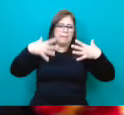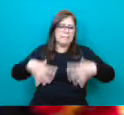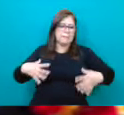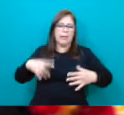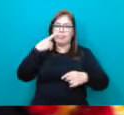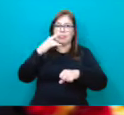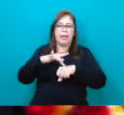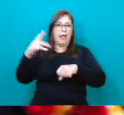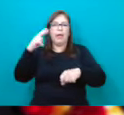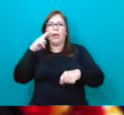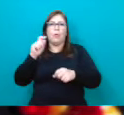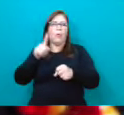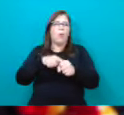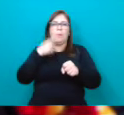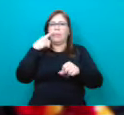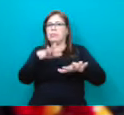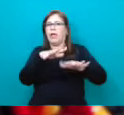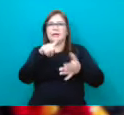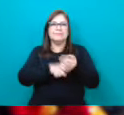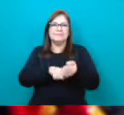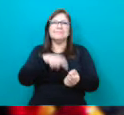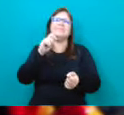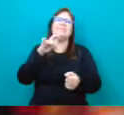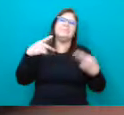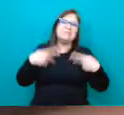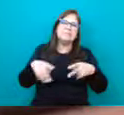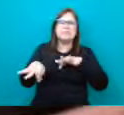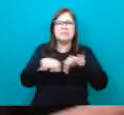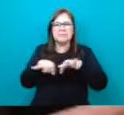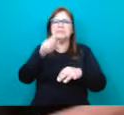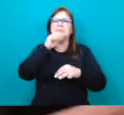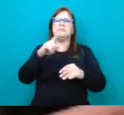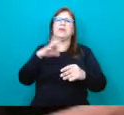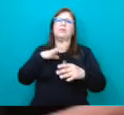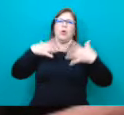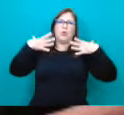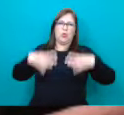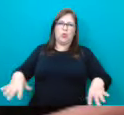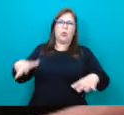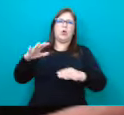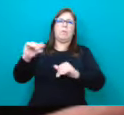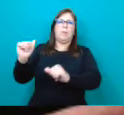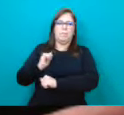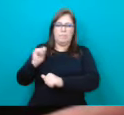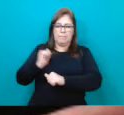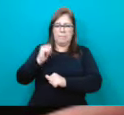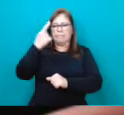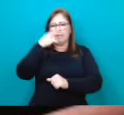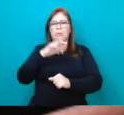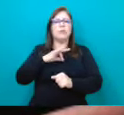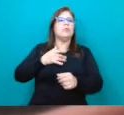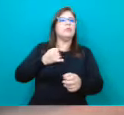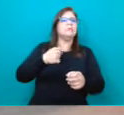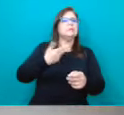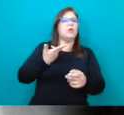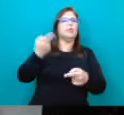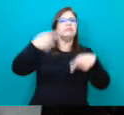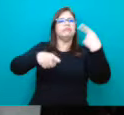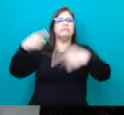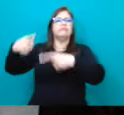así como ropa de colores vivos para los que hacen de trabajadores y un traje militar para los que hacen de señores de la